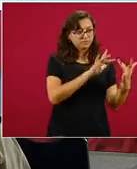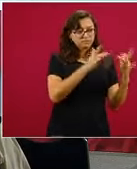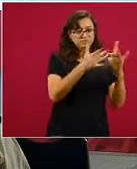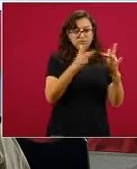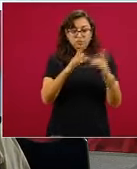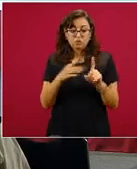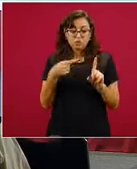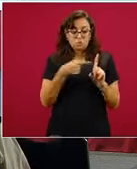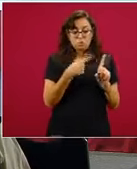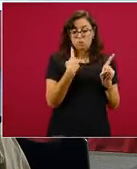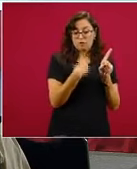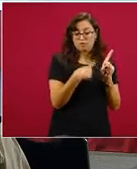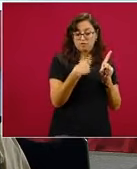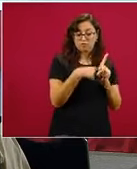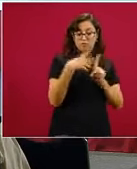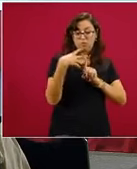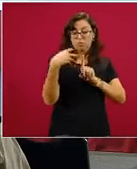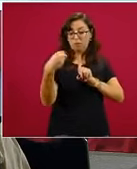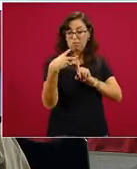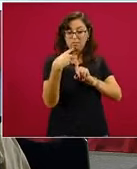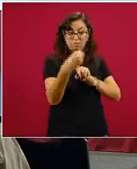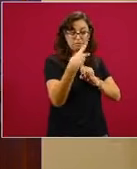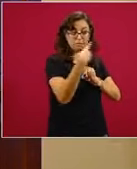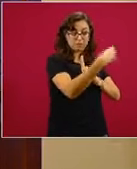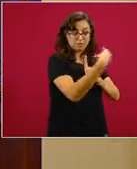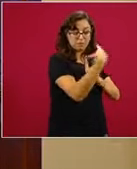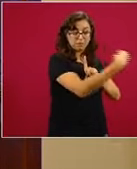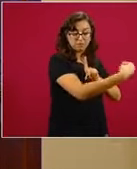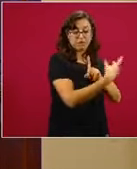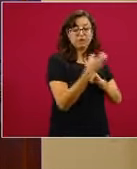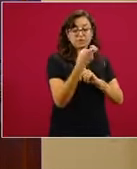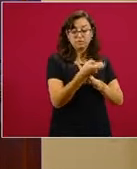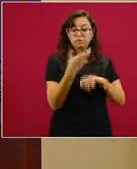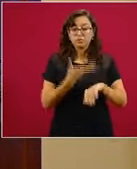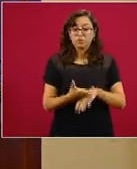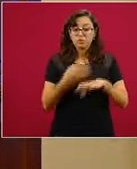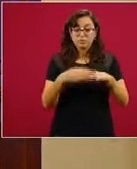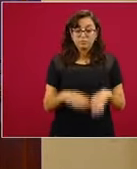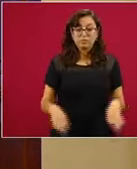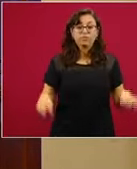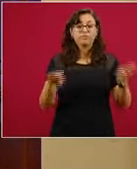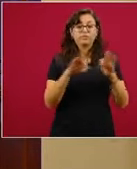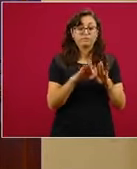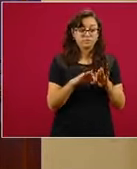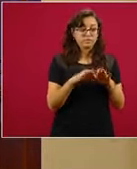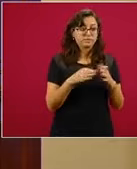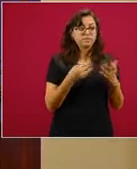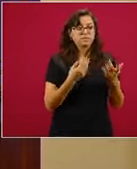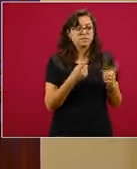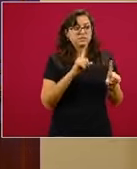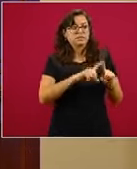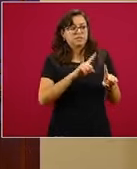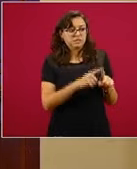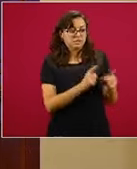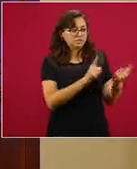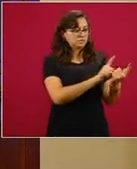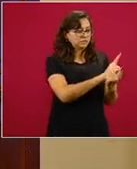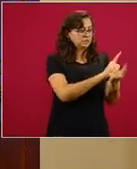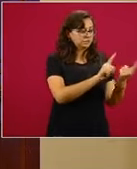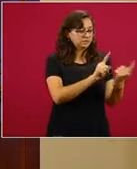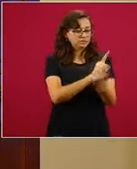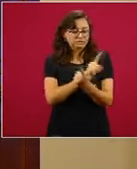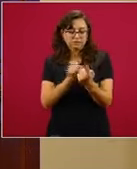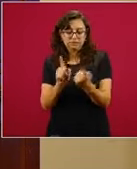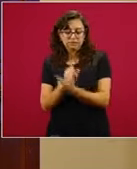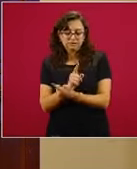puede contaminar o puede transmitir una persona enferma. Entonces, aquí es bien importante estudiar a todas las personas que se encuentran